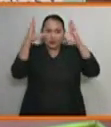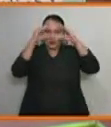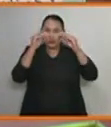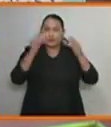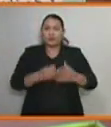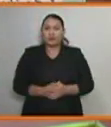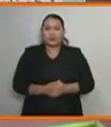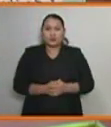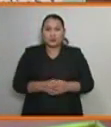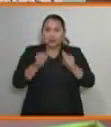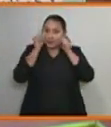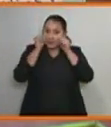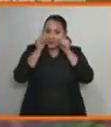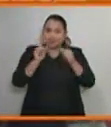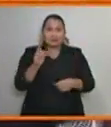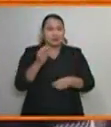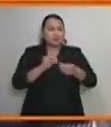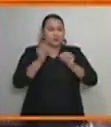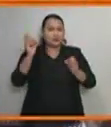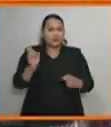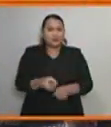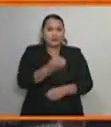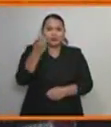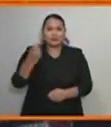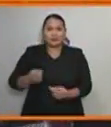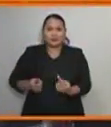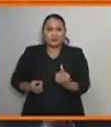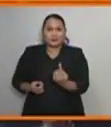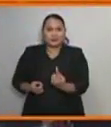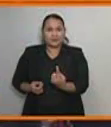noche. Atentos, el primer dígito ganador es